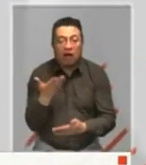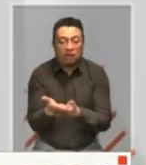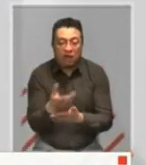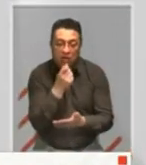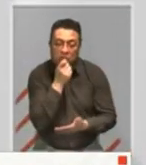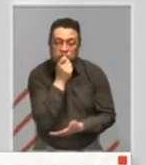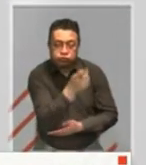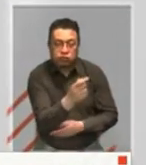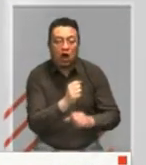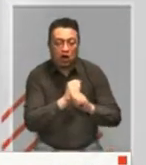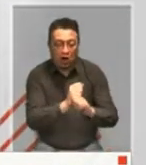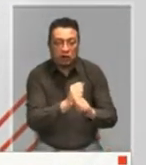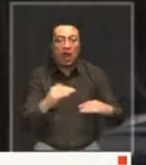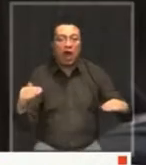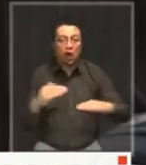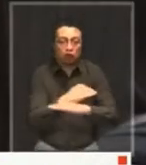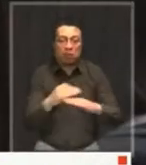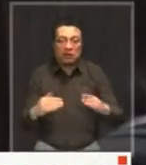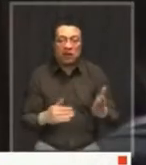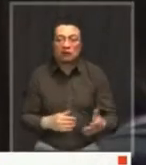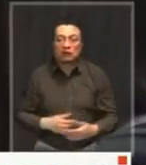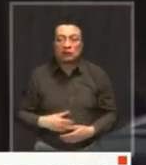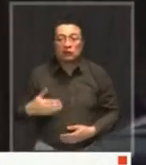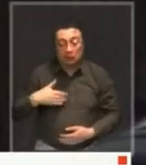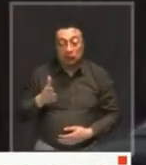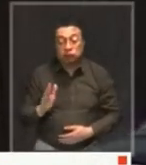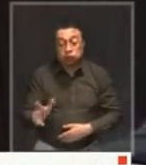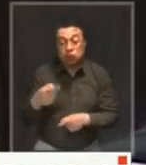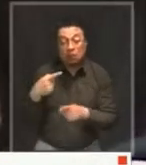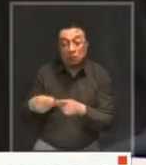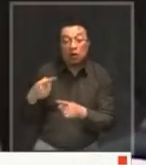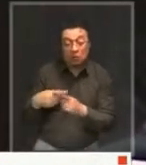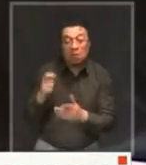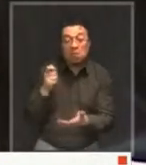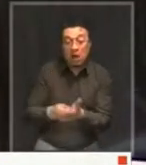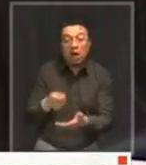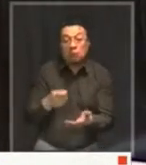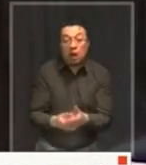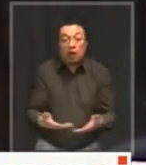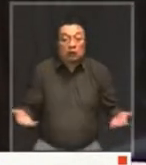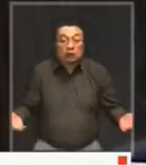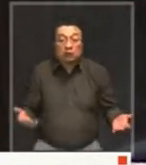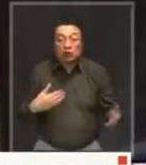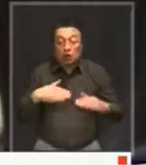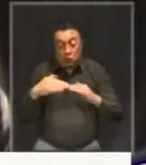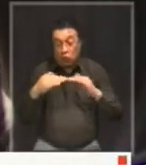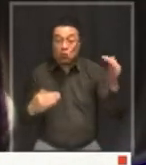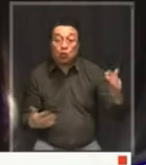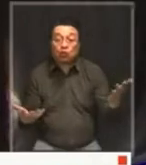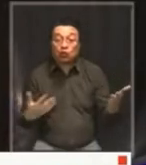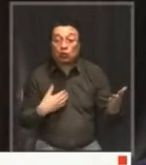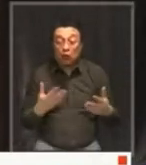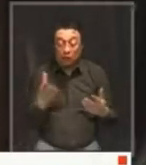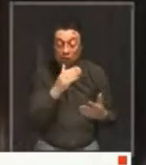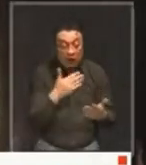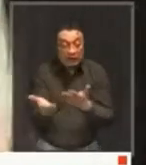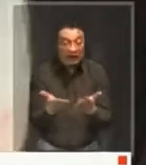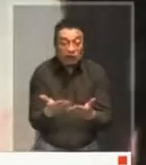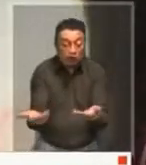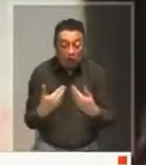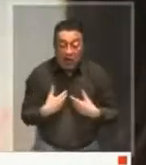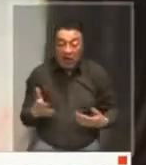presentó en contra de la autopista. Seguir pagando y todo. Seguir. No, pues injusto total, pues si no dan un buen servicio. O